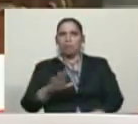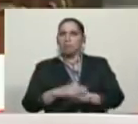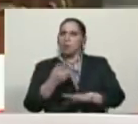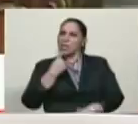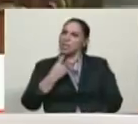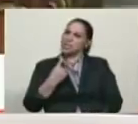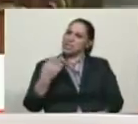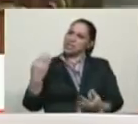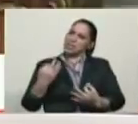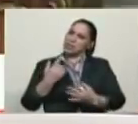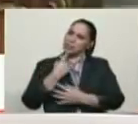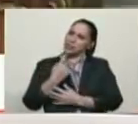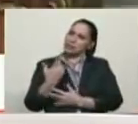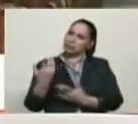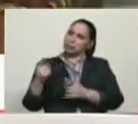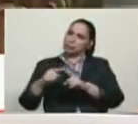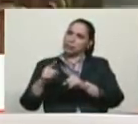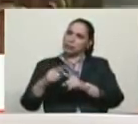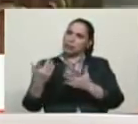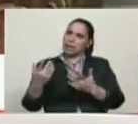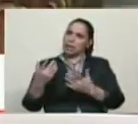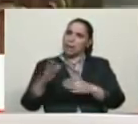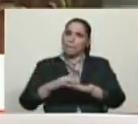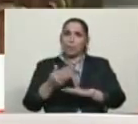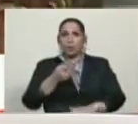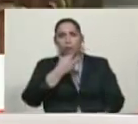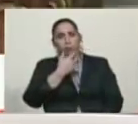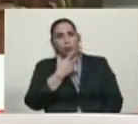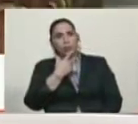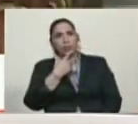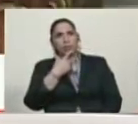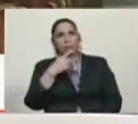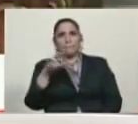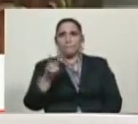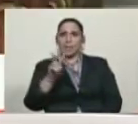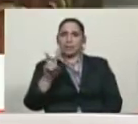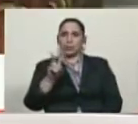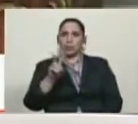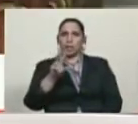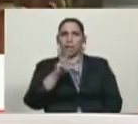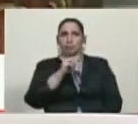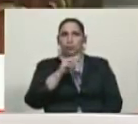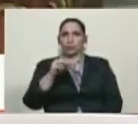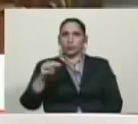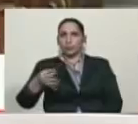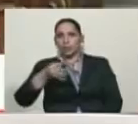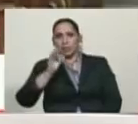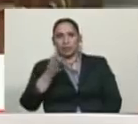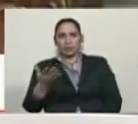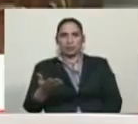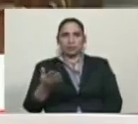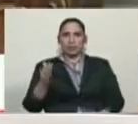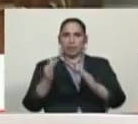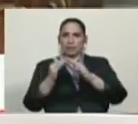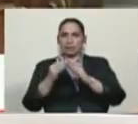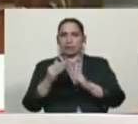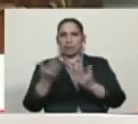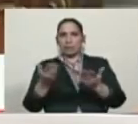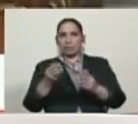es el que le parecía bonita a su generación una tacita de plata ya no es una expresión de uso